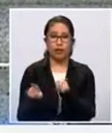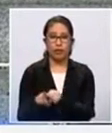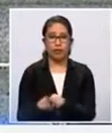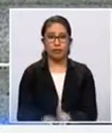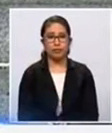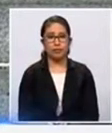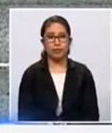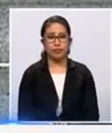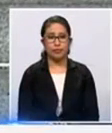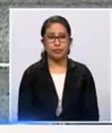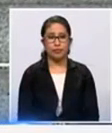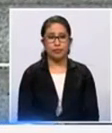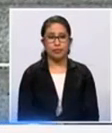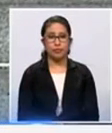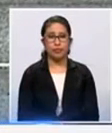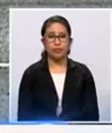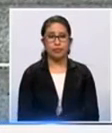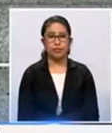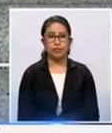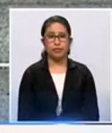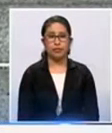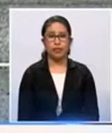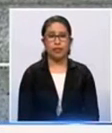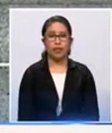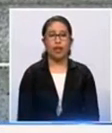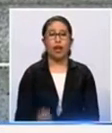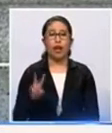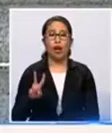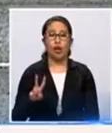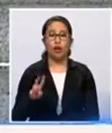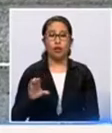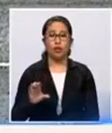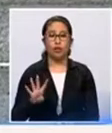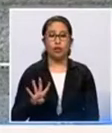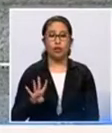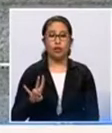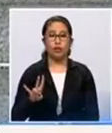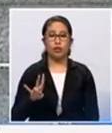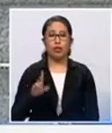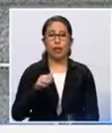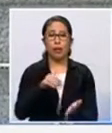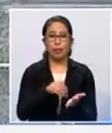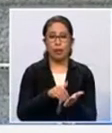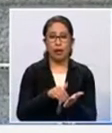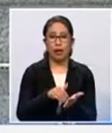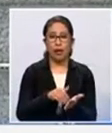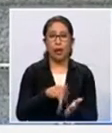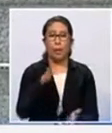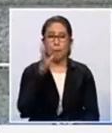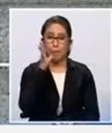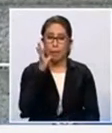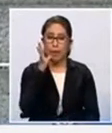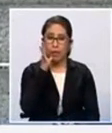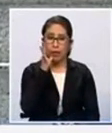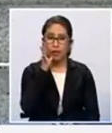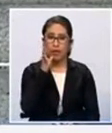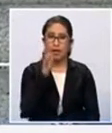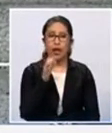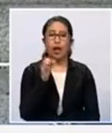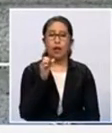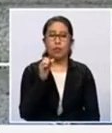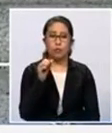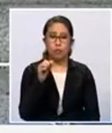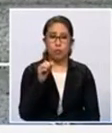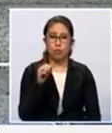normal. Estas 247 mil madres se habilitan y eso vamos